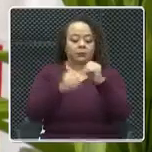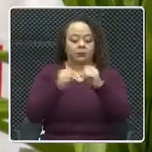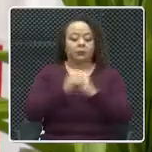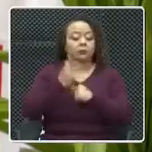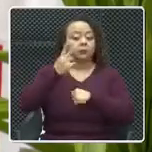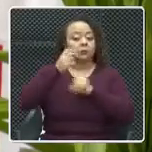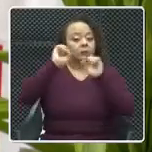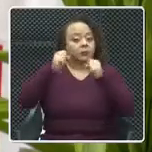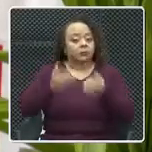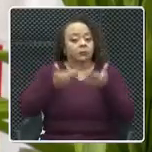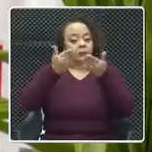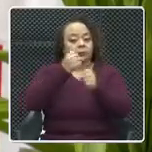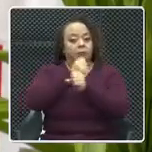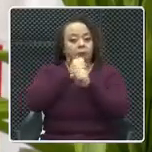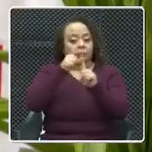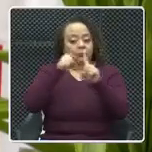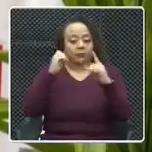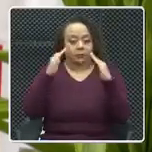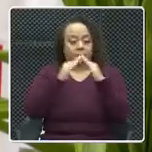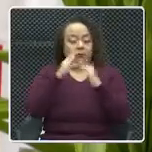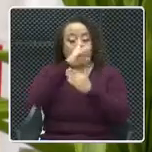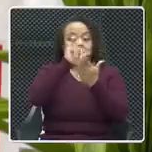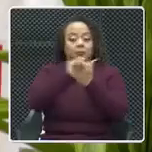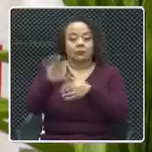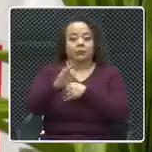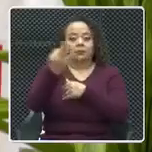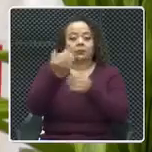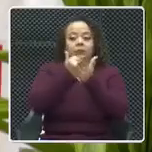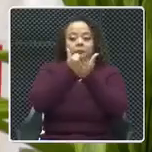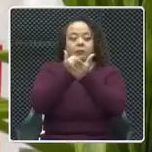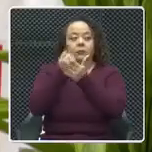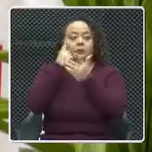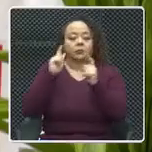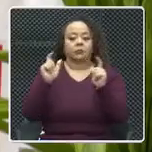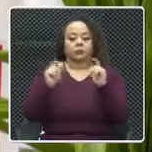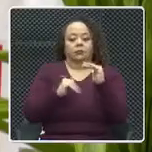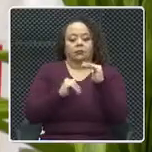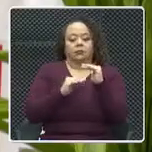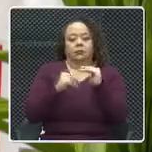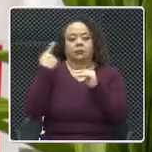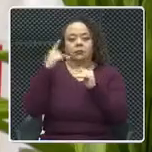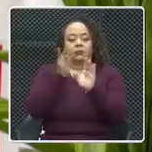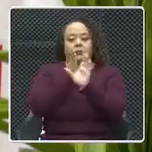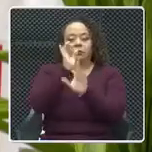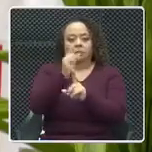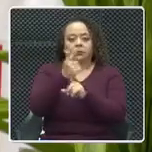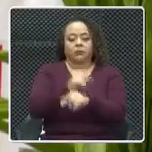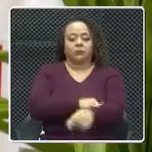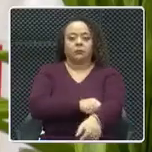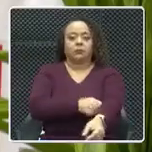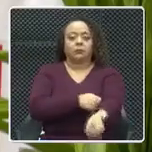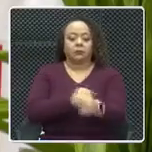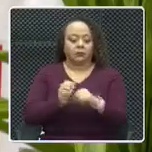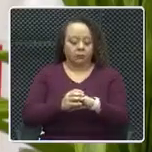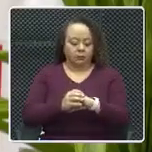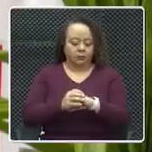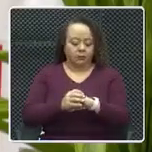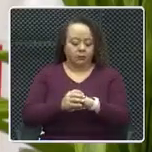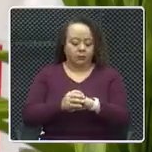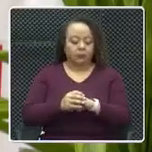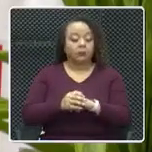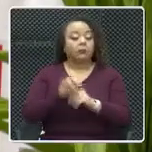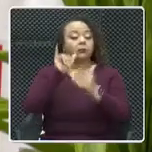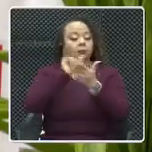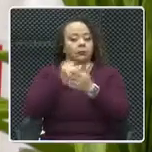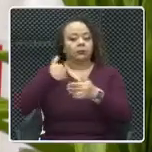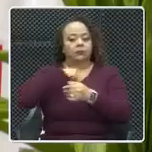donde podrían darles teletrabajo y de esta forma ayudar a minimizar el riesgo psicosocial. Sí, Lucía, ¿verdad? O sea, es lo que hemos